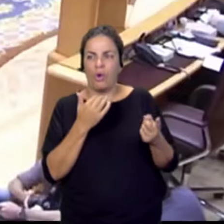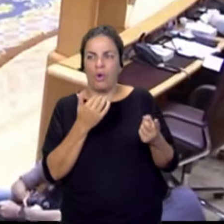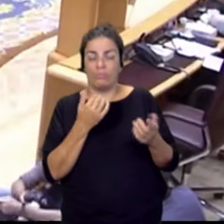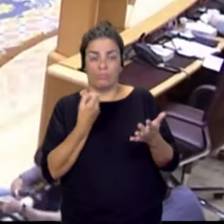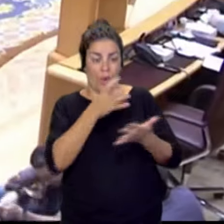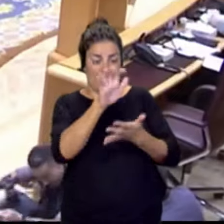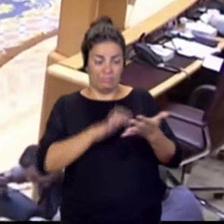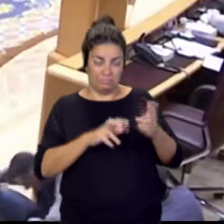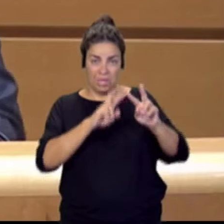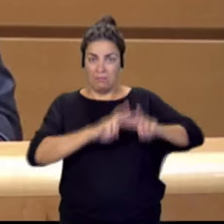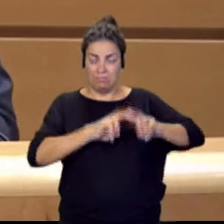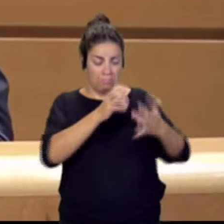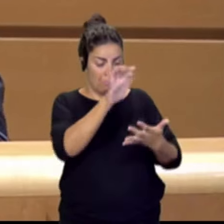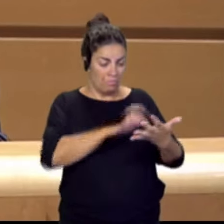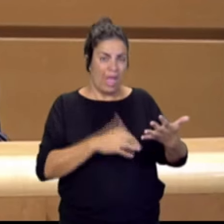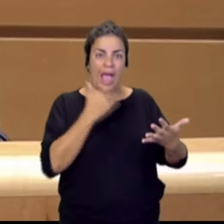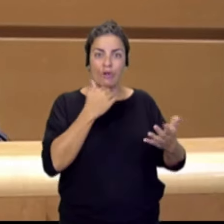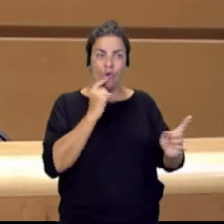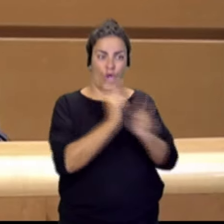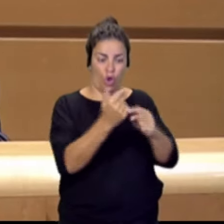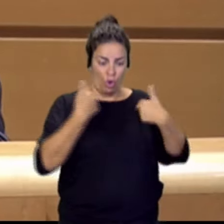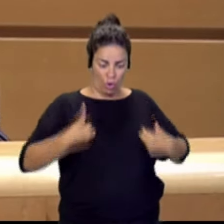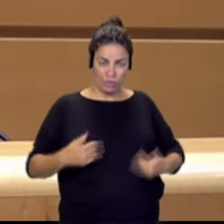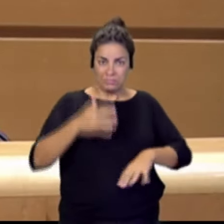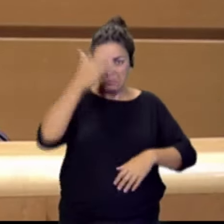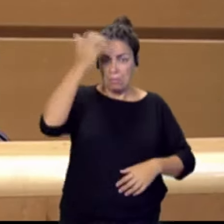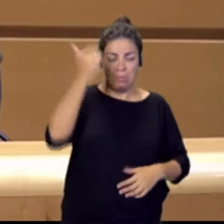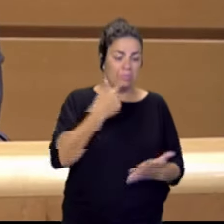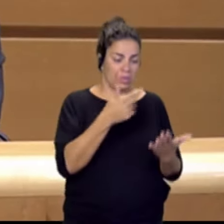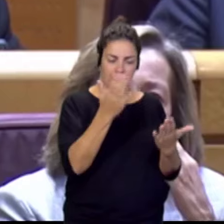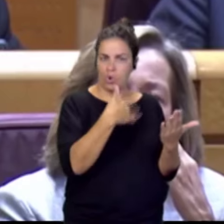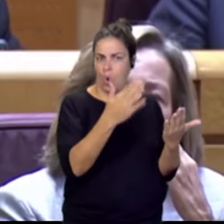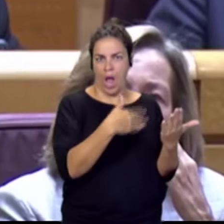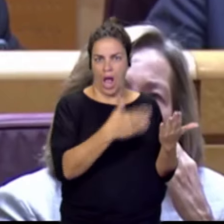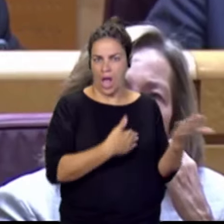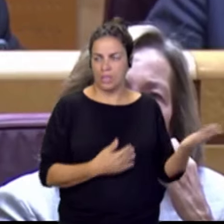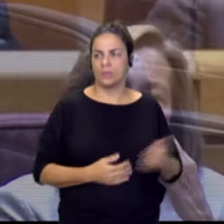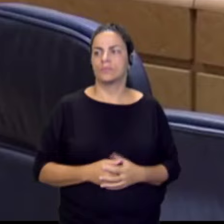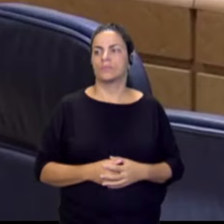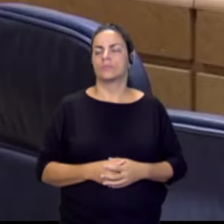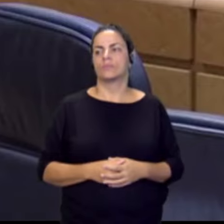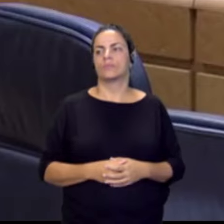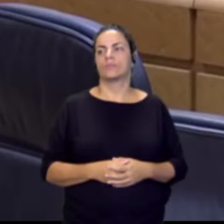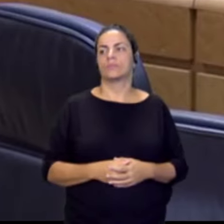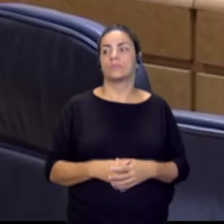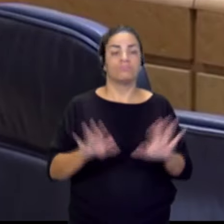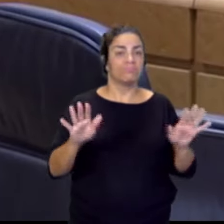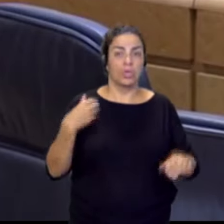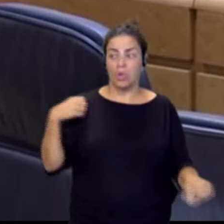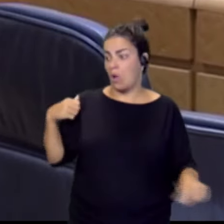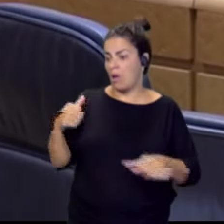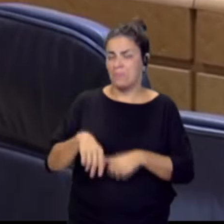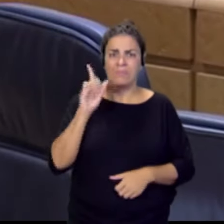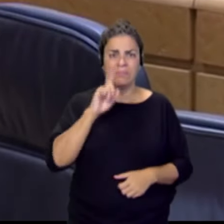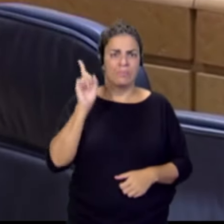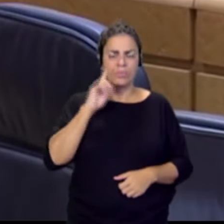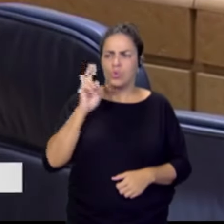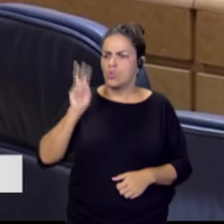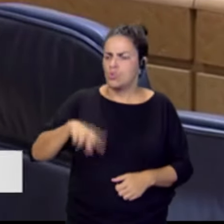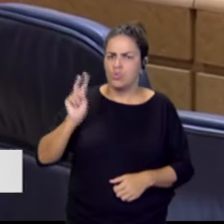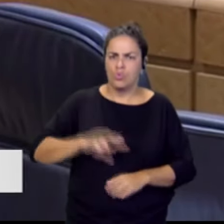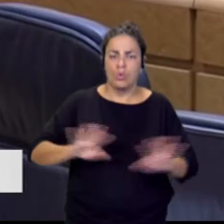en la investigación. Señor Ministro Popular, senadora Viera Fernández. Porque no he mentido en ningún caso. Y